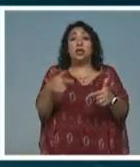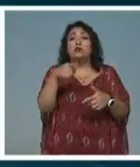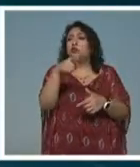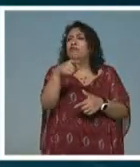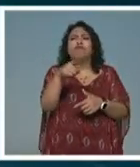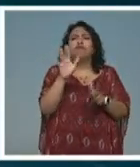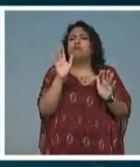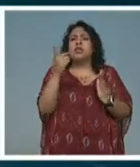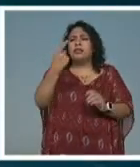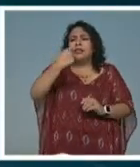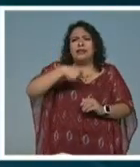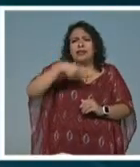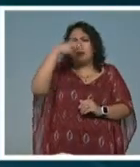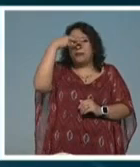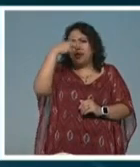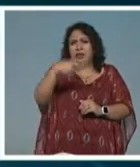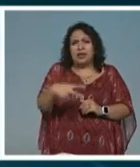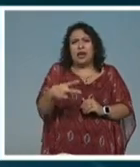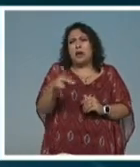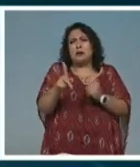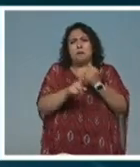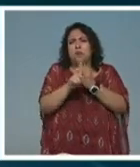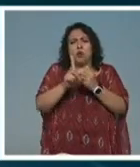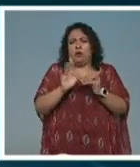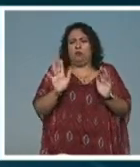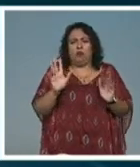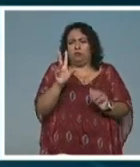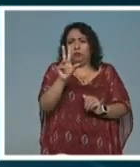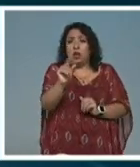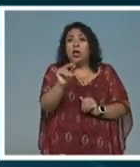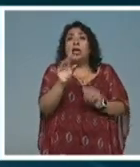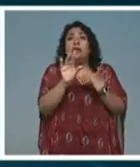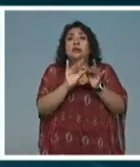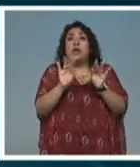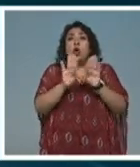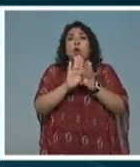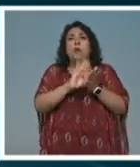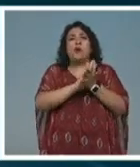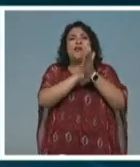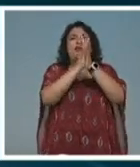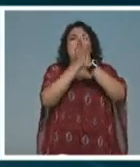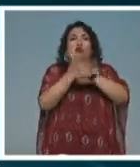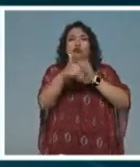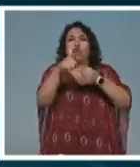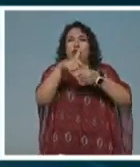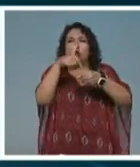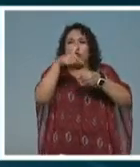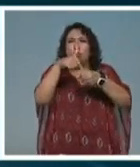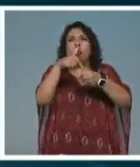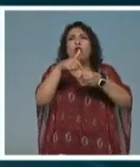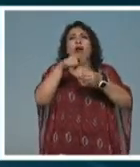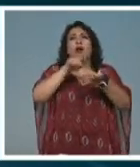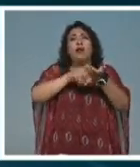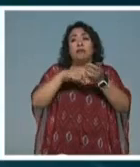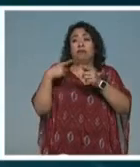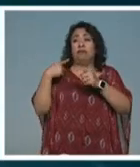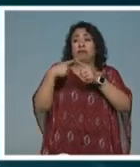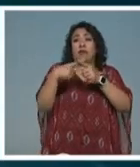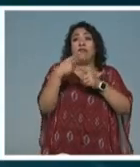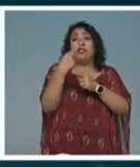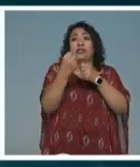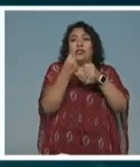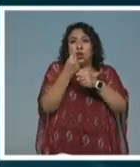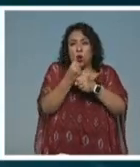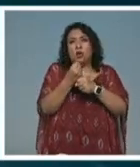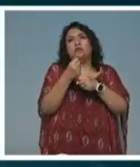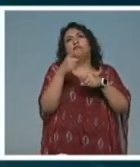no asume la identidad mexicana como una problemática. Habla de la evolución de su paleta a través de estos 25 años, que pasa